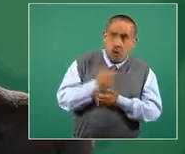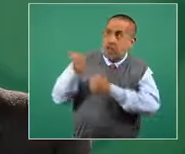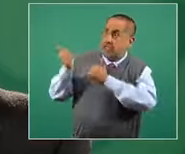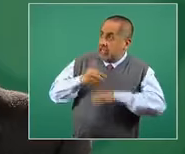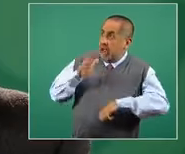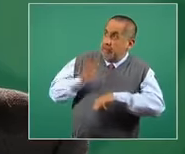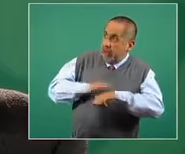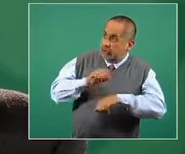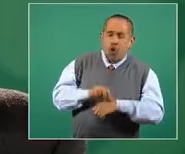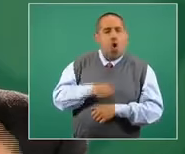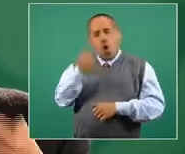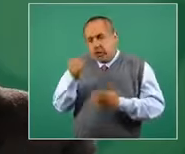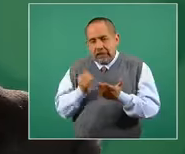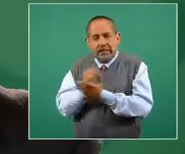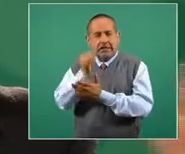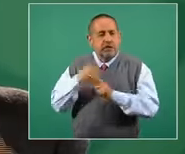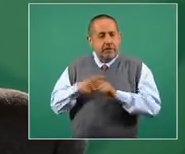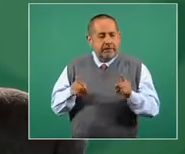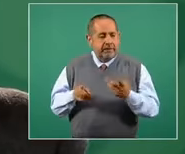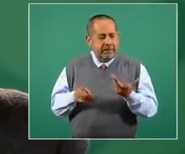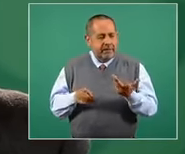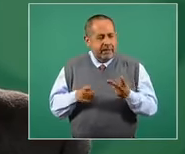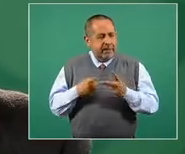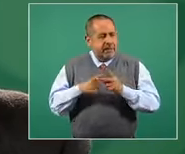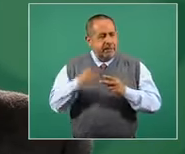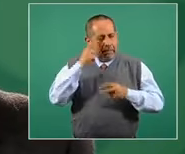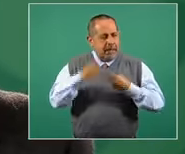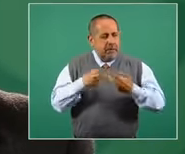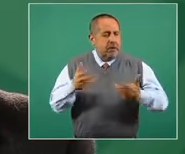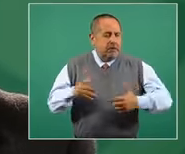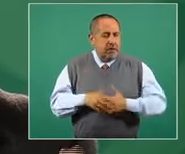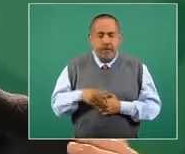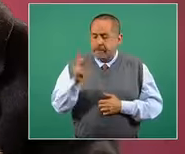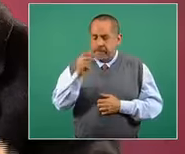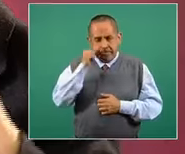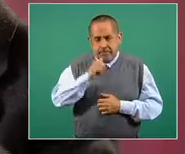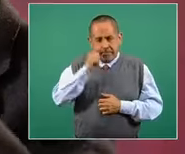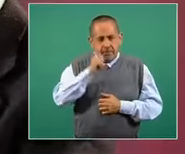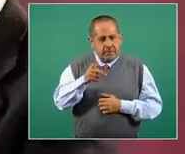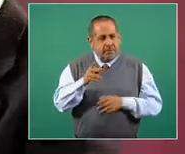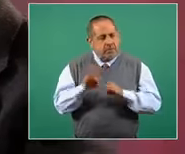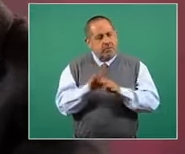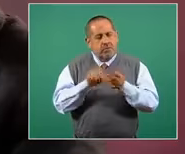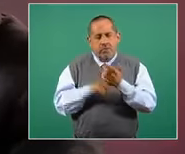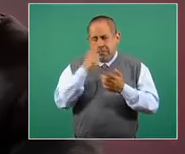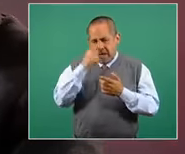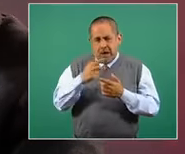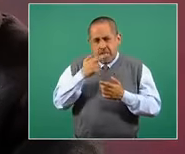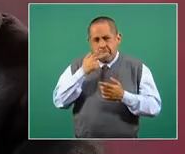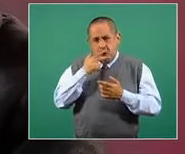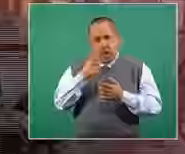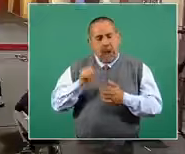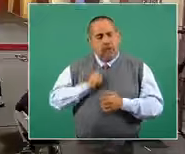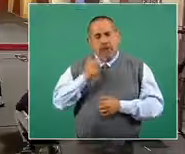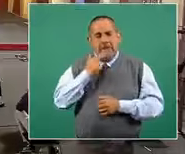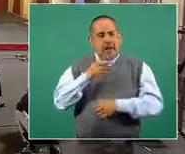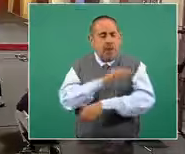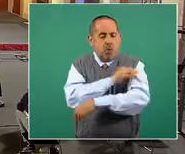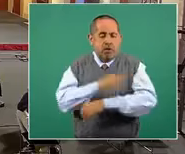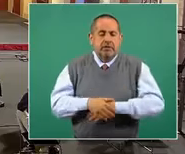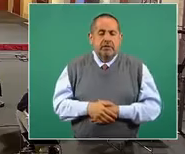más es otra decisión del punto de arranque, pero en todos los casos para hacer el mejor aprovechamiento de las vacunas.